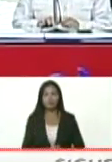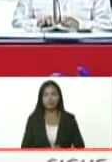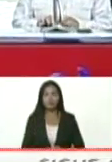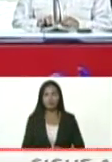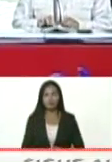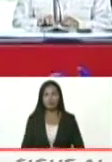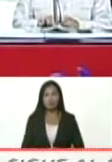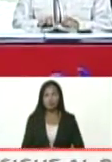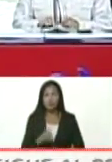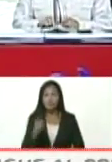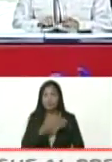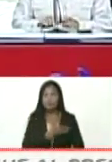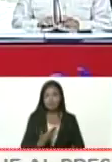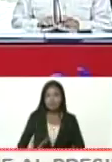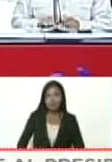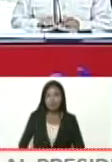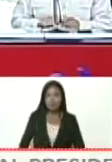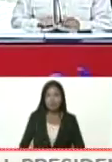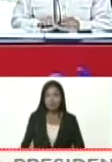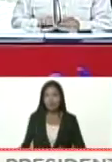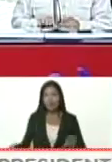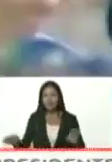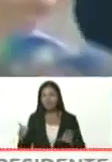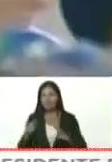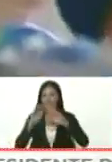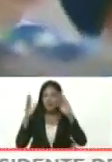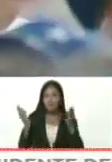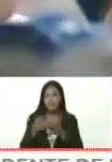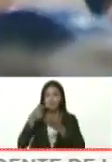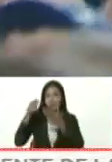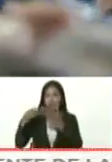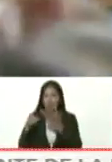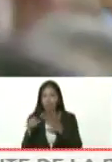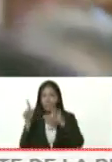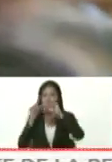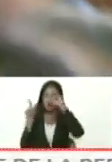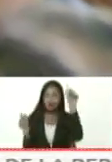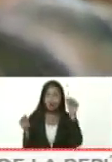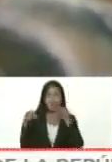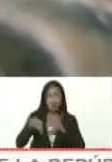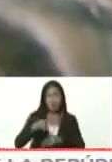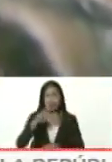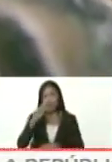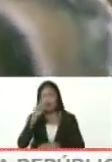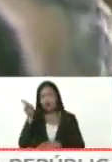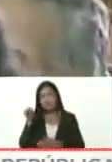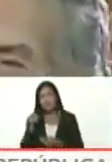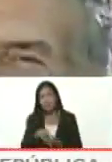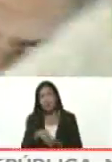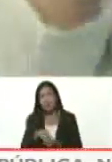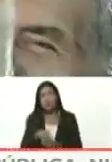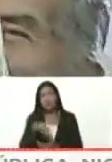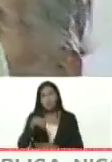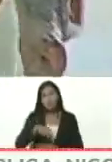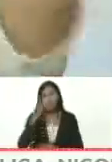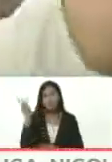Será presidente de Marte, será presidente de la Luna, pero de la República Bolivariana de